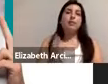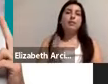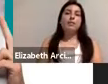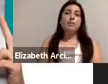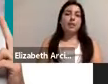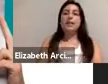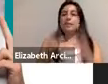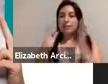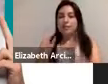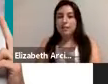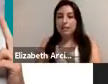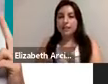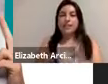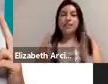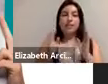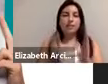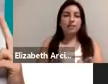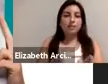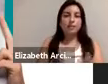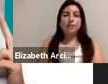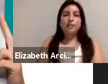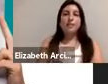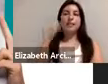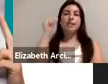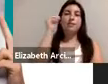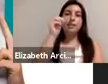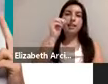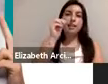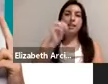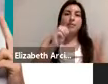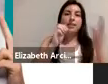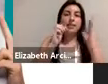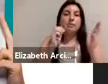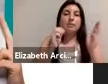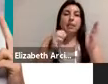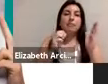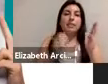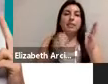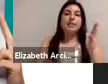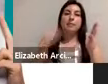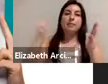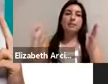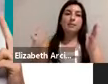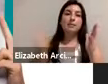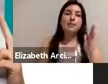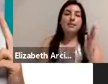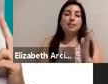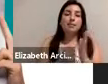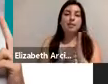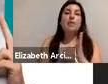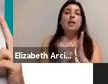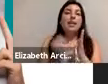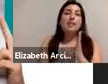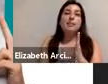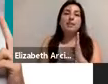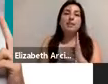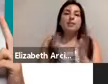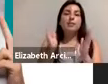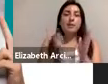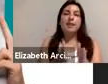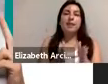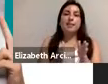así podernos comunicar. Si no tengo las cartillitas, si no cuento con los iletrados, tú le das el lápiz y el papel al paciente, le preguntas cuál es el octotipo, si